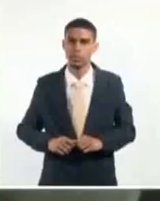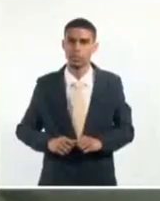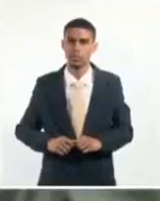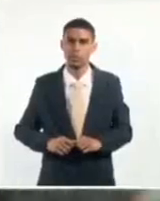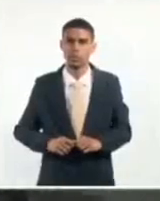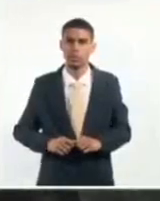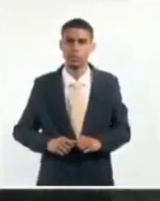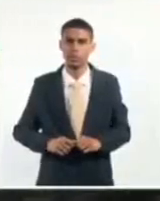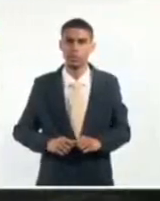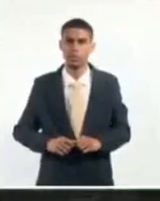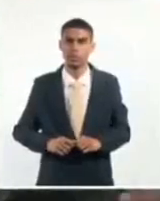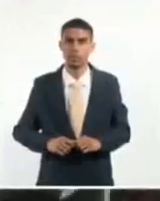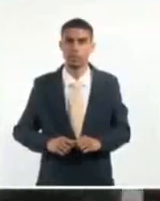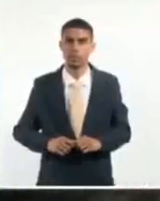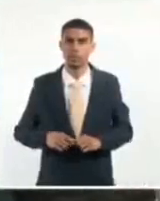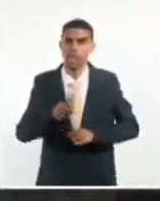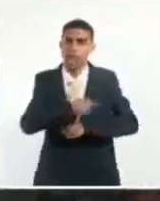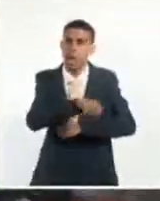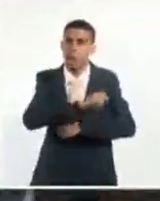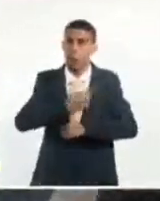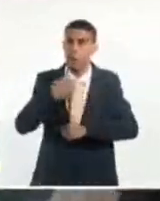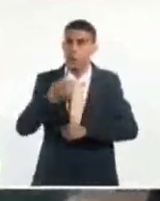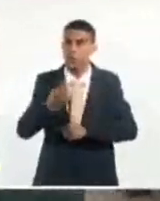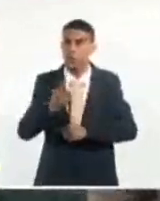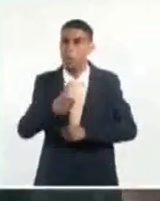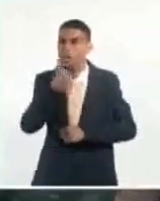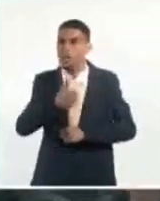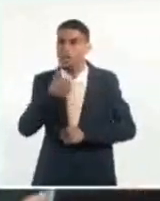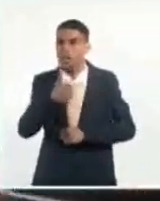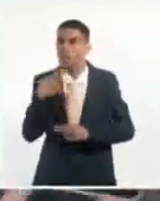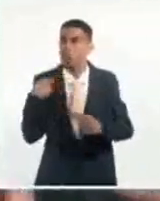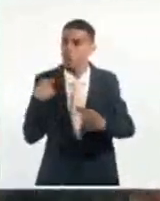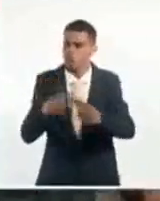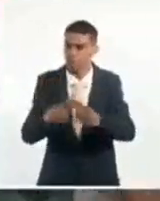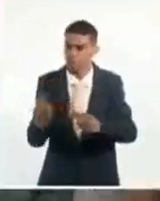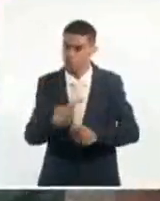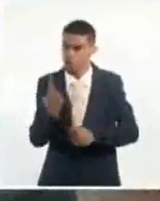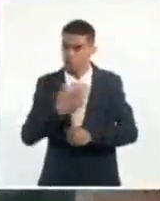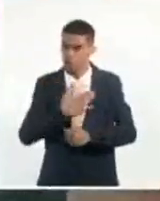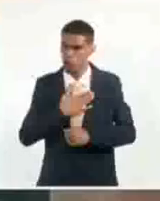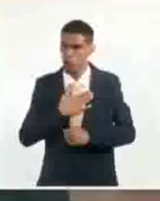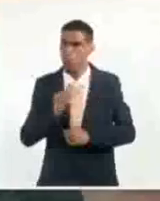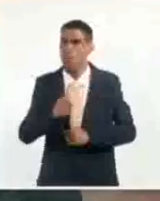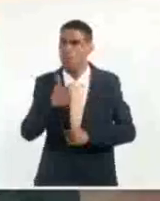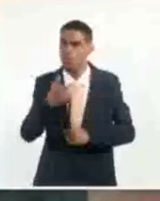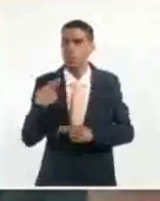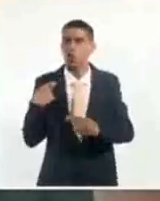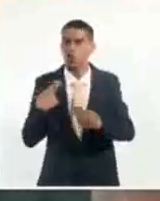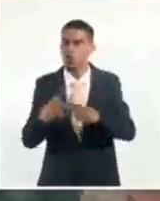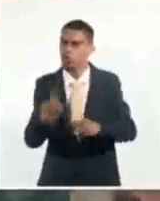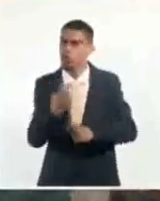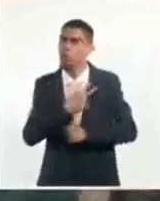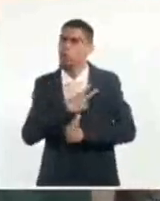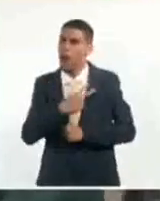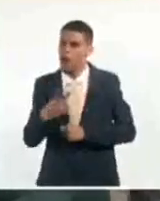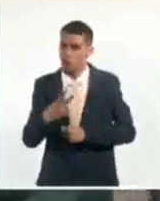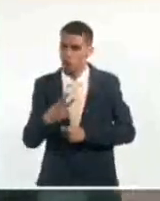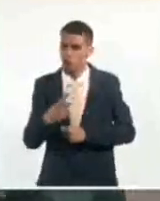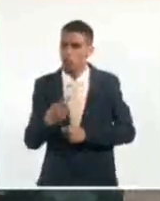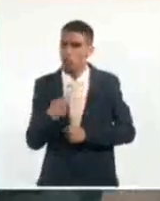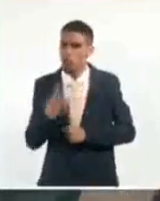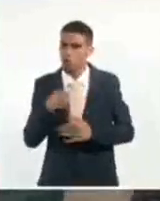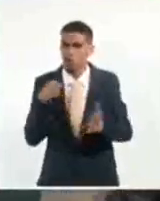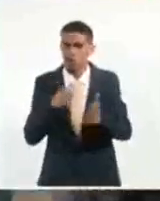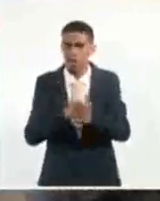Confianza en los pinareños, igual que los partidos y todos los compañeros. Confianza que tenemos valor y valentía para enfrentar esto y enfrentar todo lo